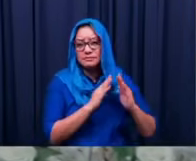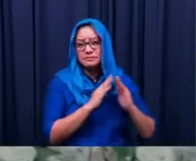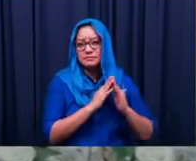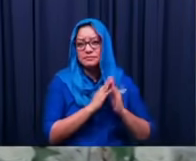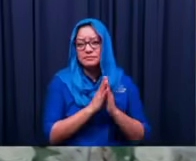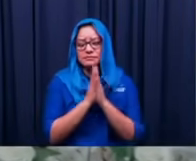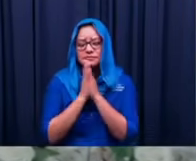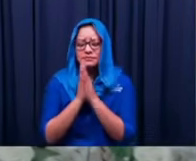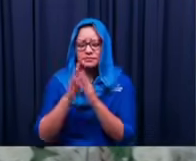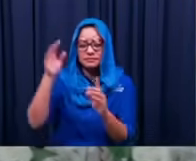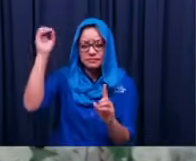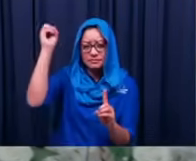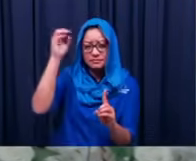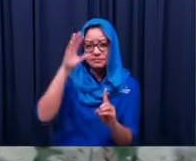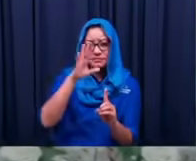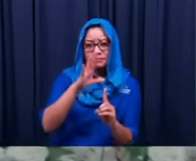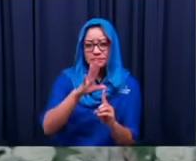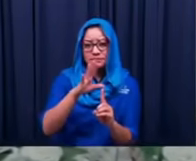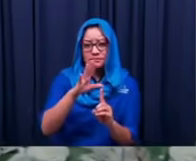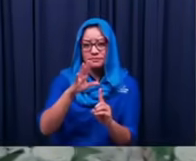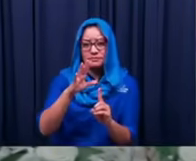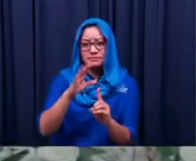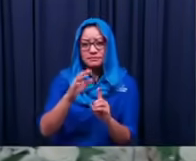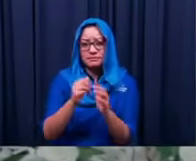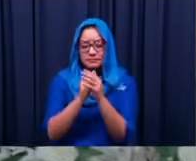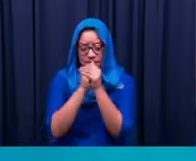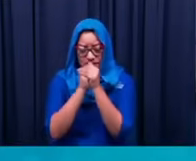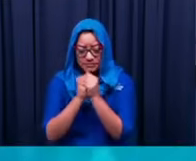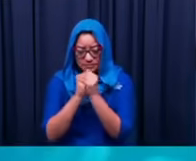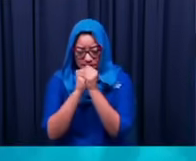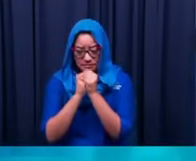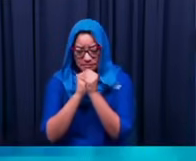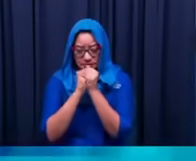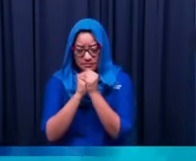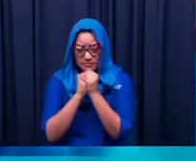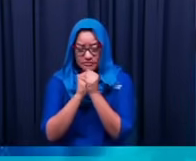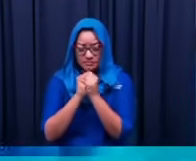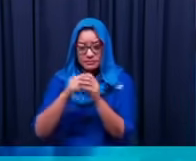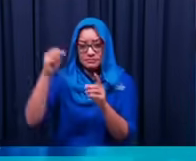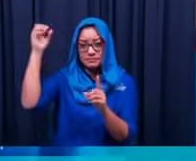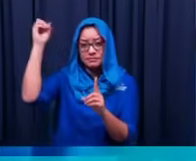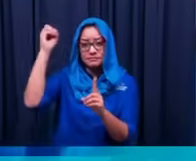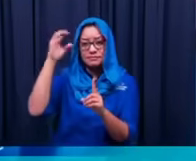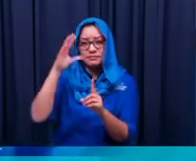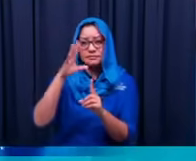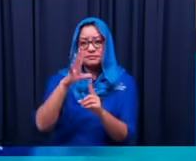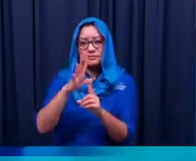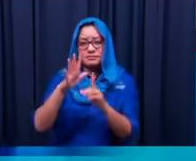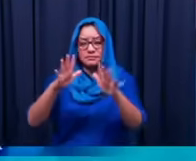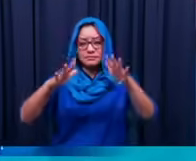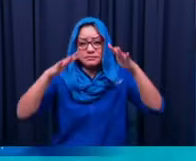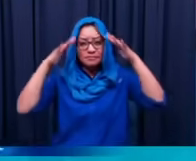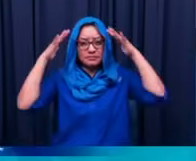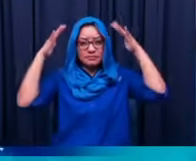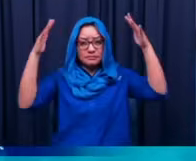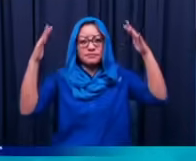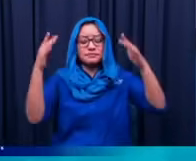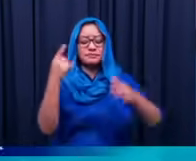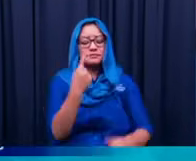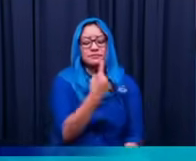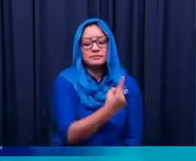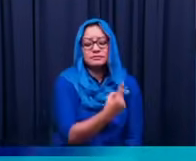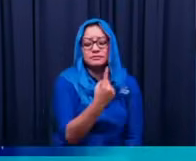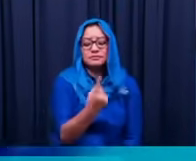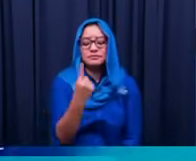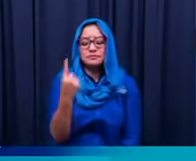Señor, bendice estos hogares. Te suplicamos, Padre, una bendición especial por cada